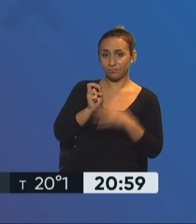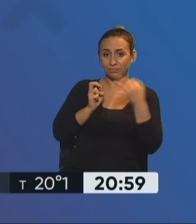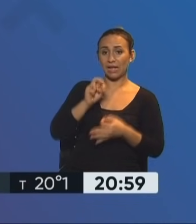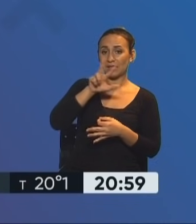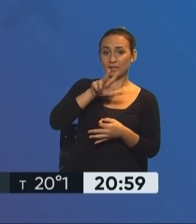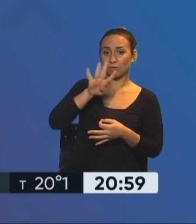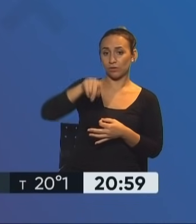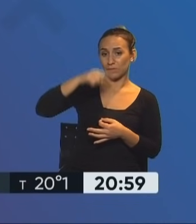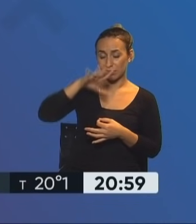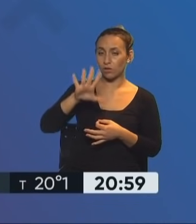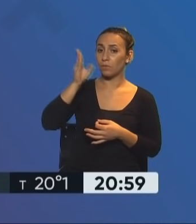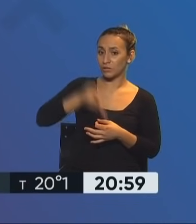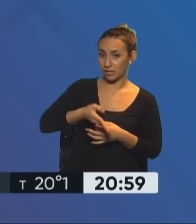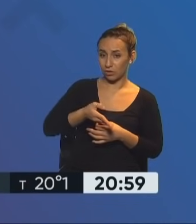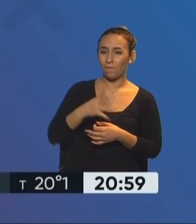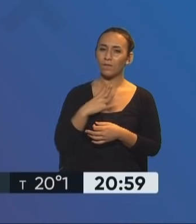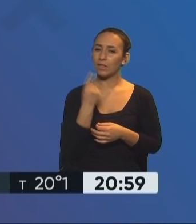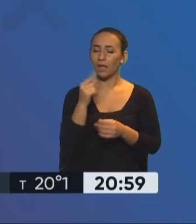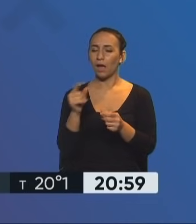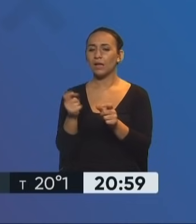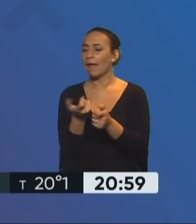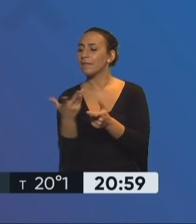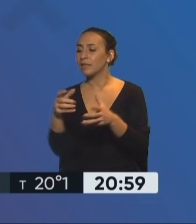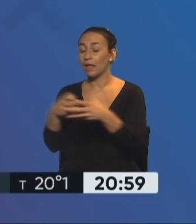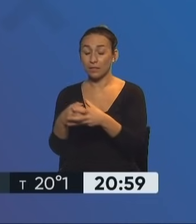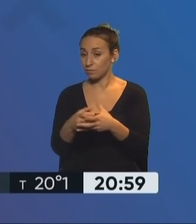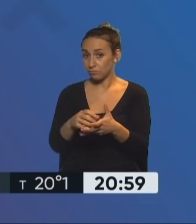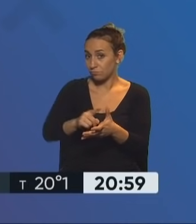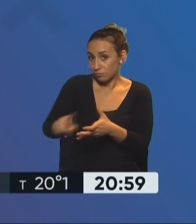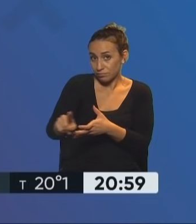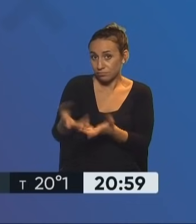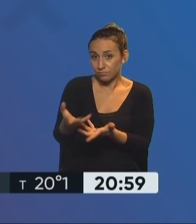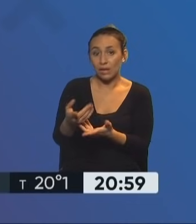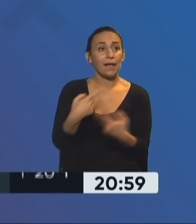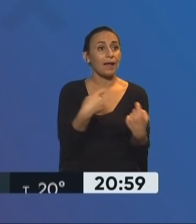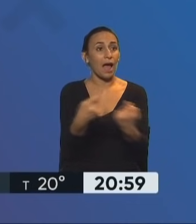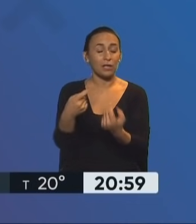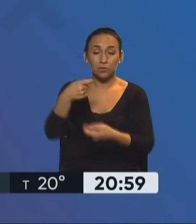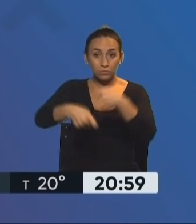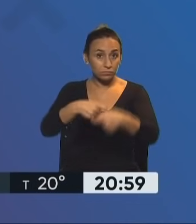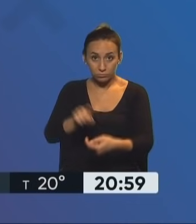34,75%. Hay un 45,8% que no está ahí, que no pudo hacer frente, no llegó a hacer frente a los gastos que tenía.